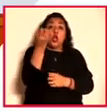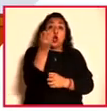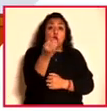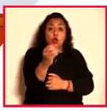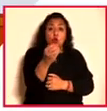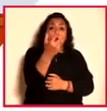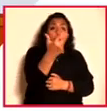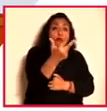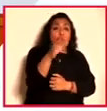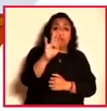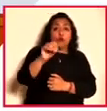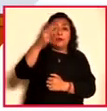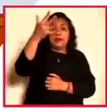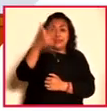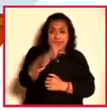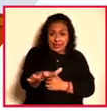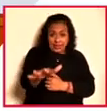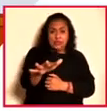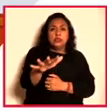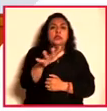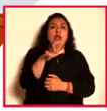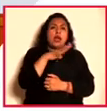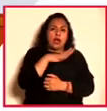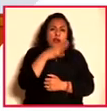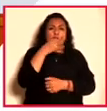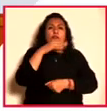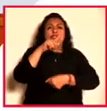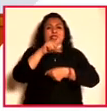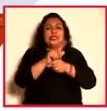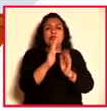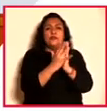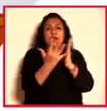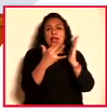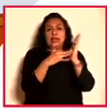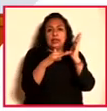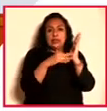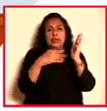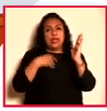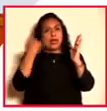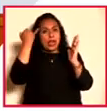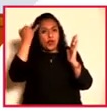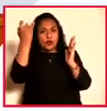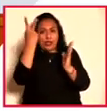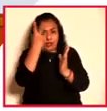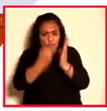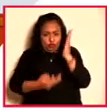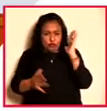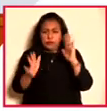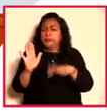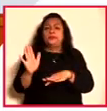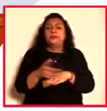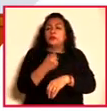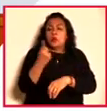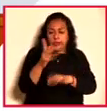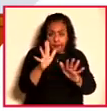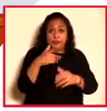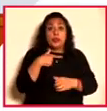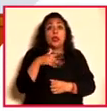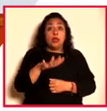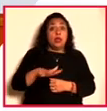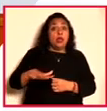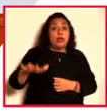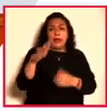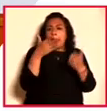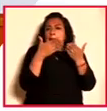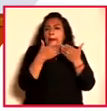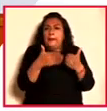9 y 10 a un formato festival literario y de las ideas. ¿Por qué? Porque el espacio es un espacio abierto,